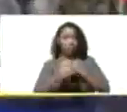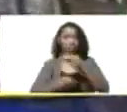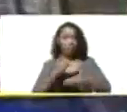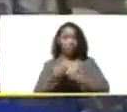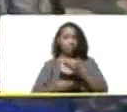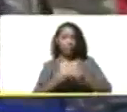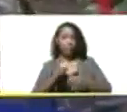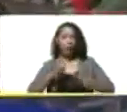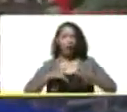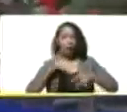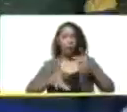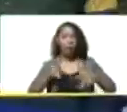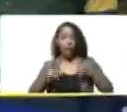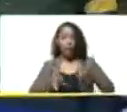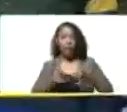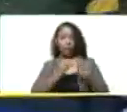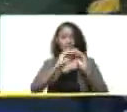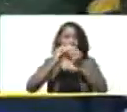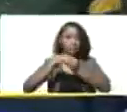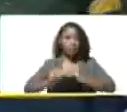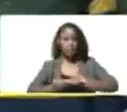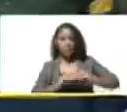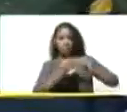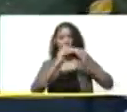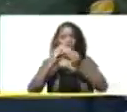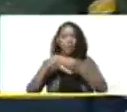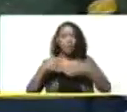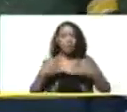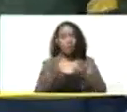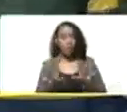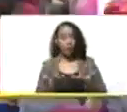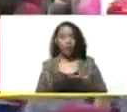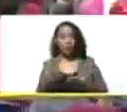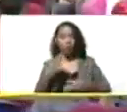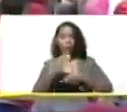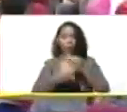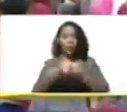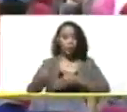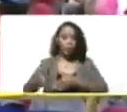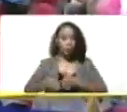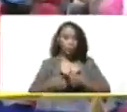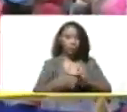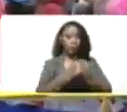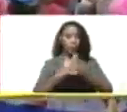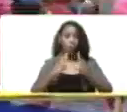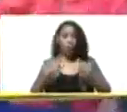de eventos, de hechos que nos han llevado a todos.